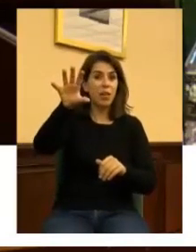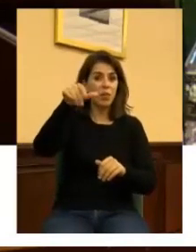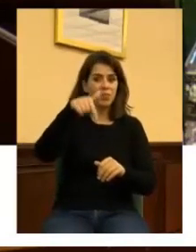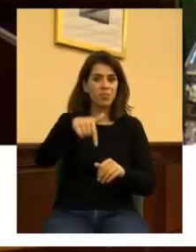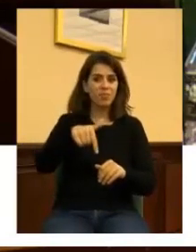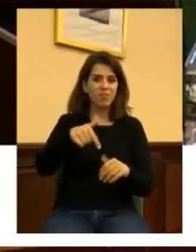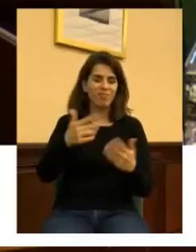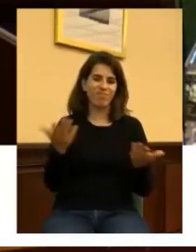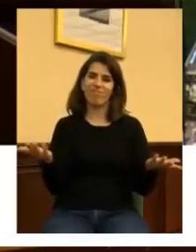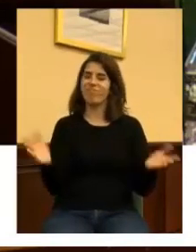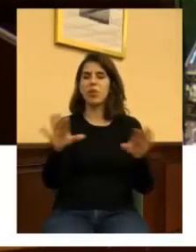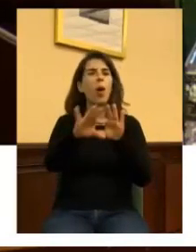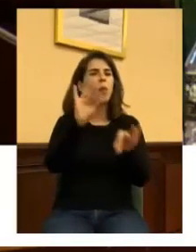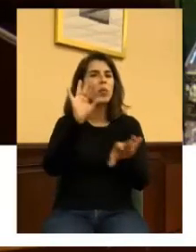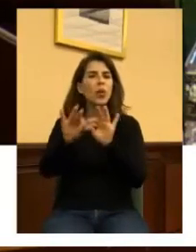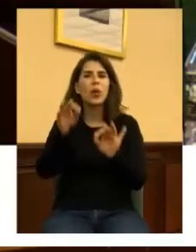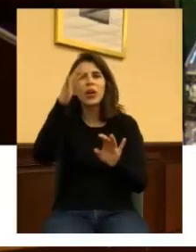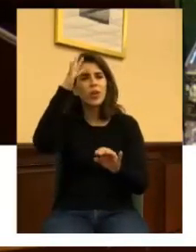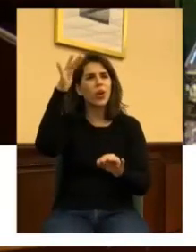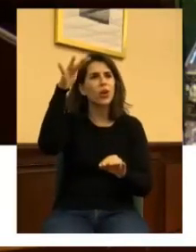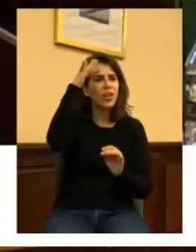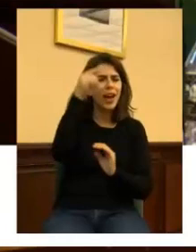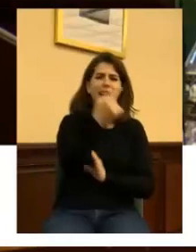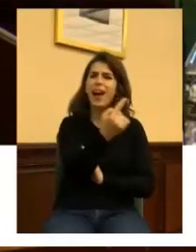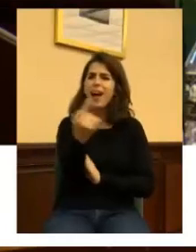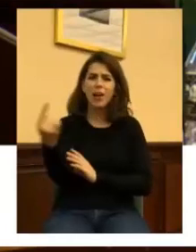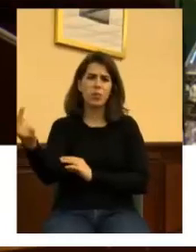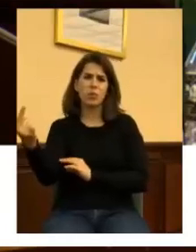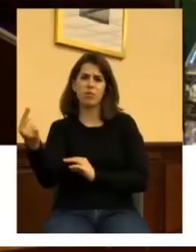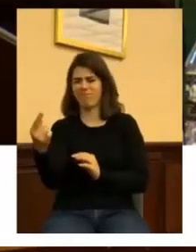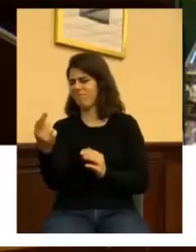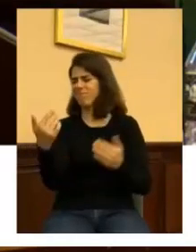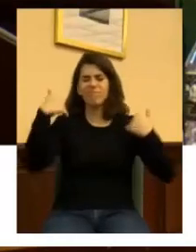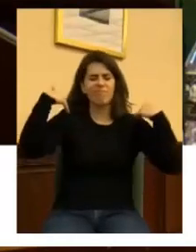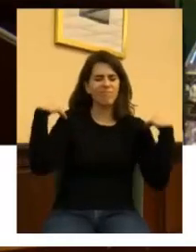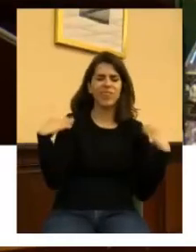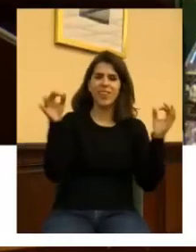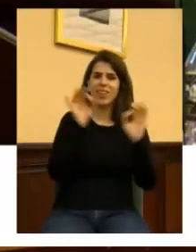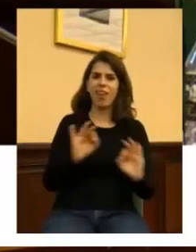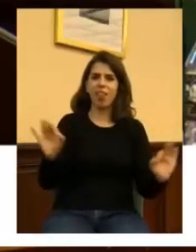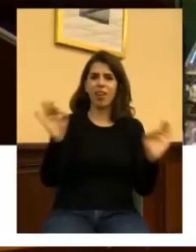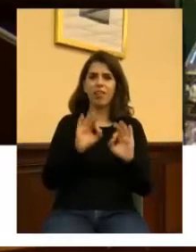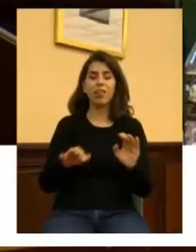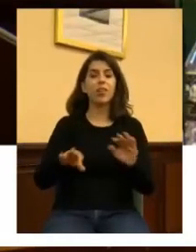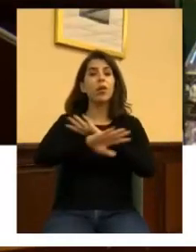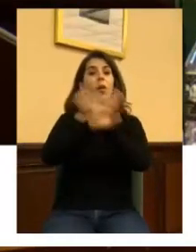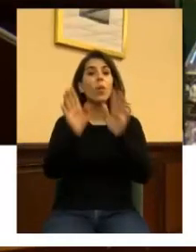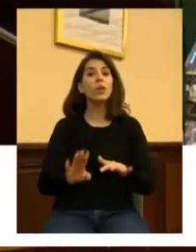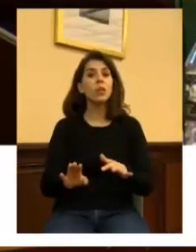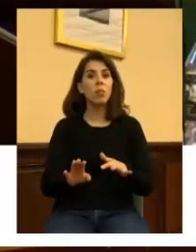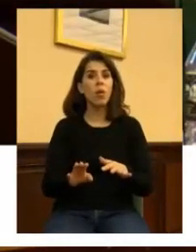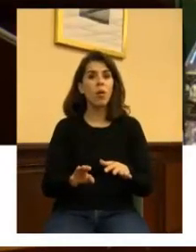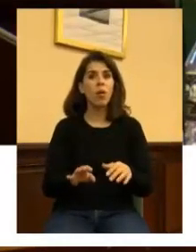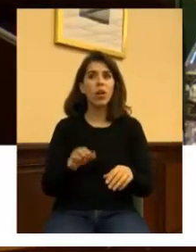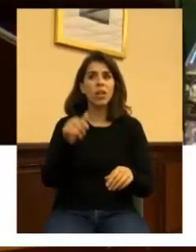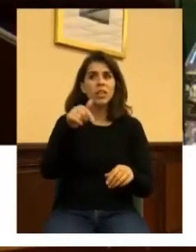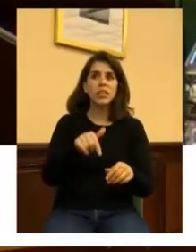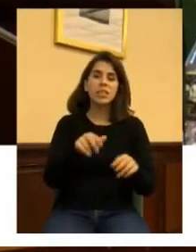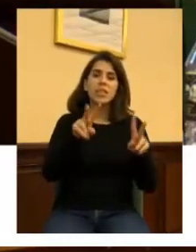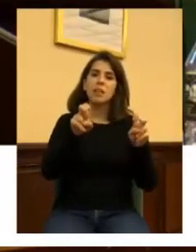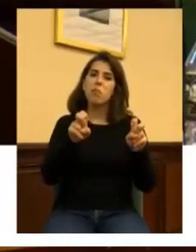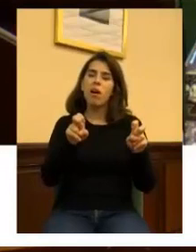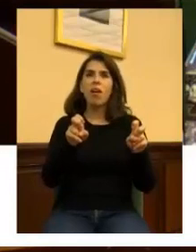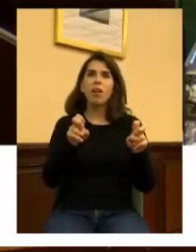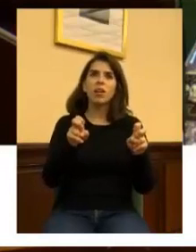cargo de las opciones ideológicas de cada cual. Por último, sobre la parte ya más, con